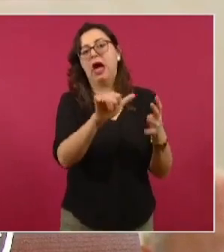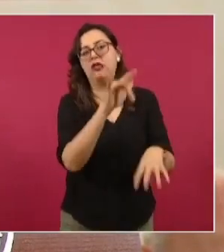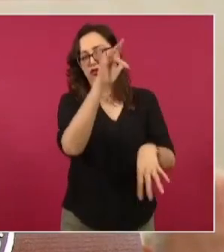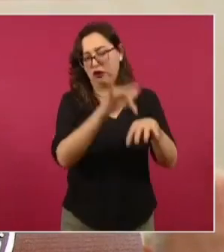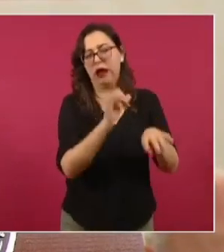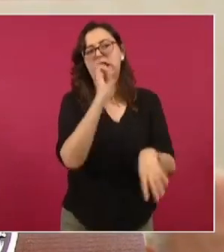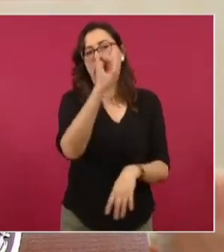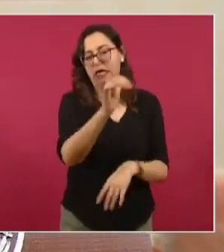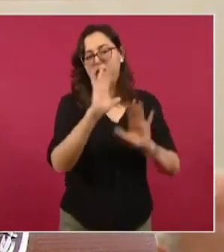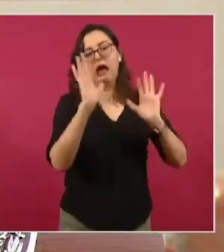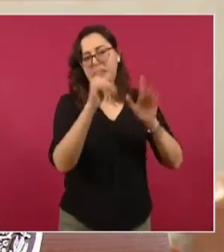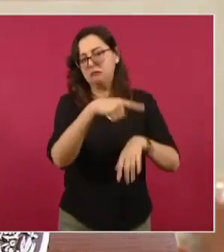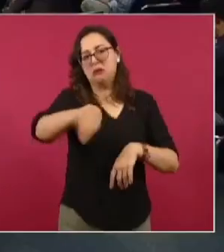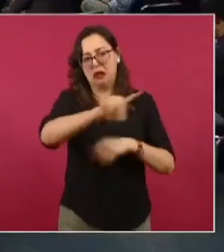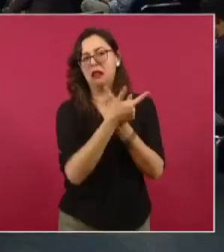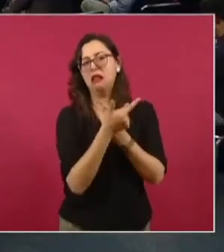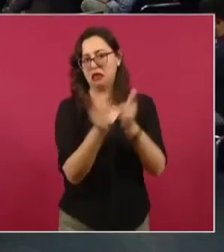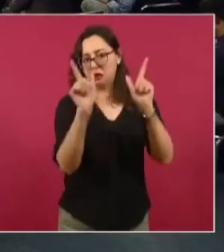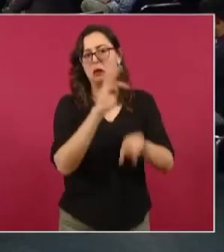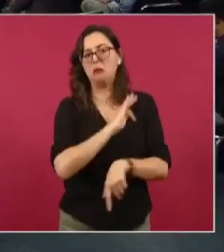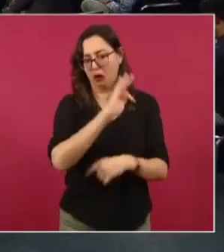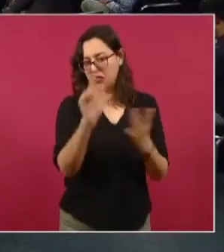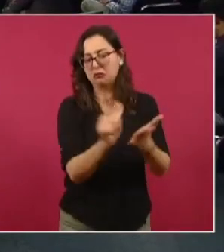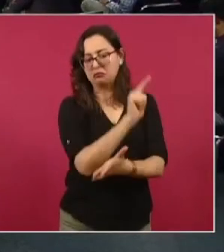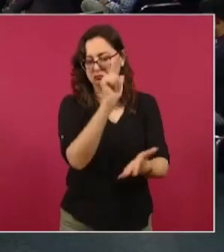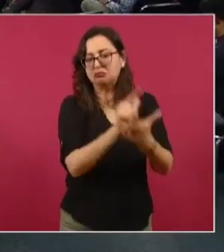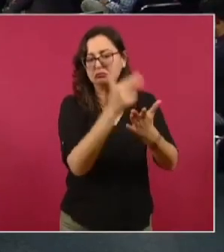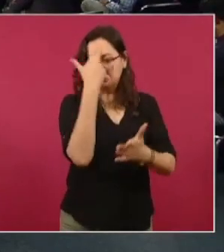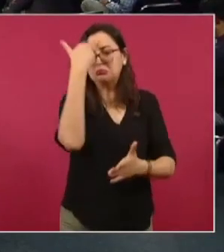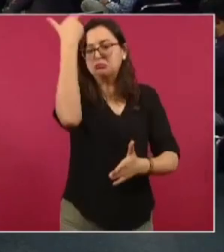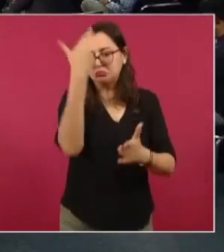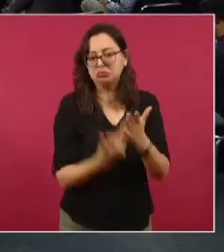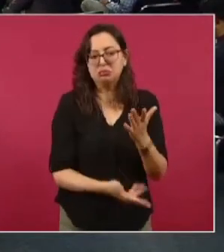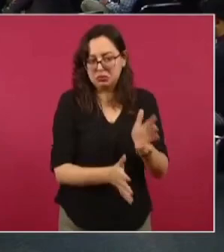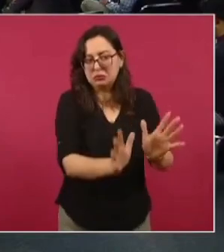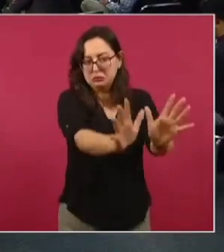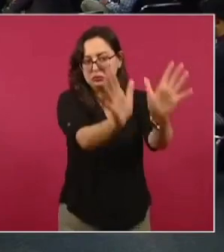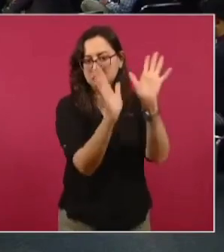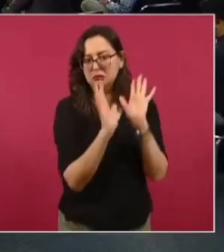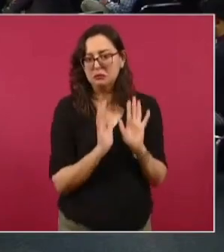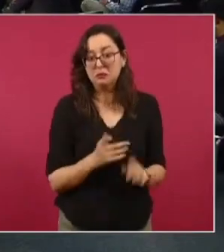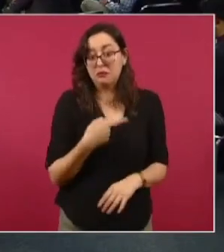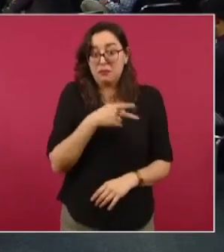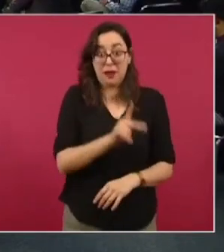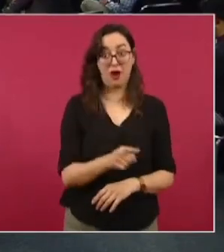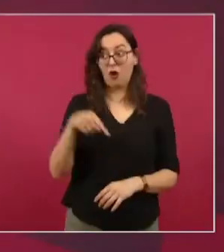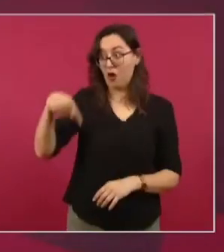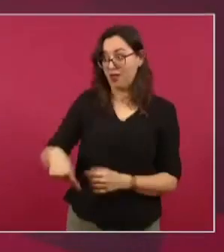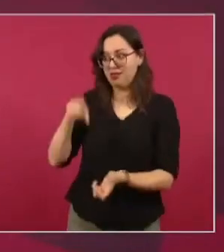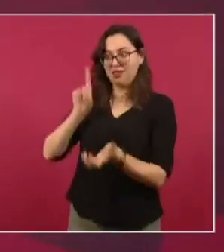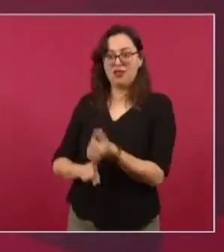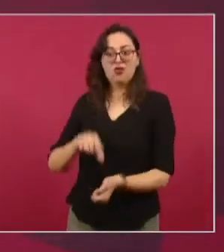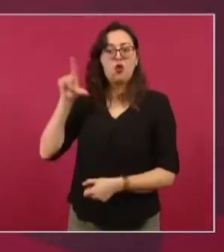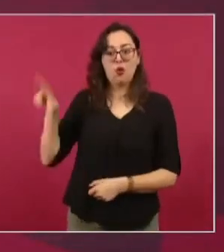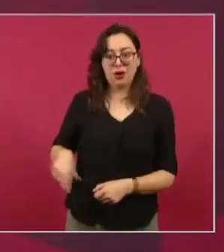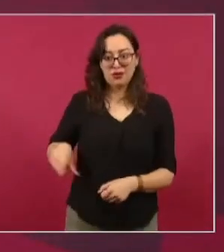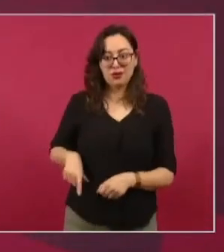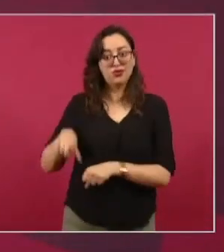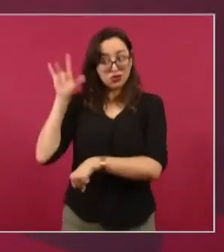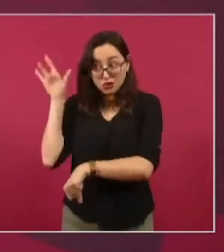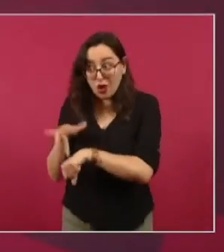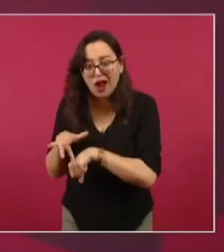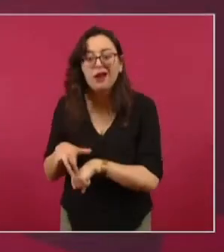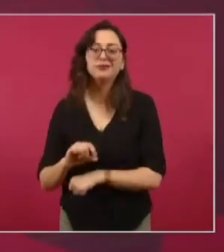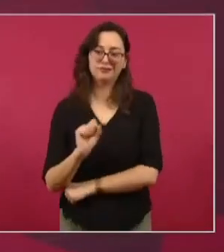no es ellos lo saben entonces van a tener